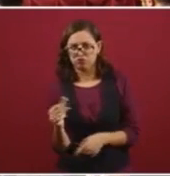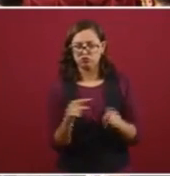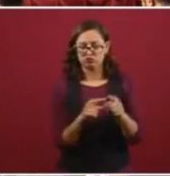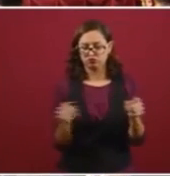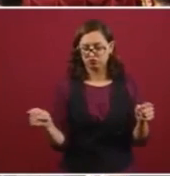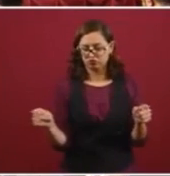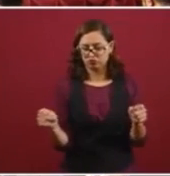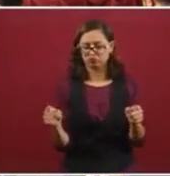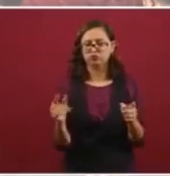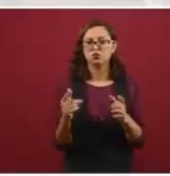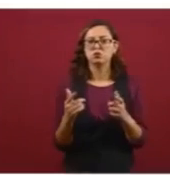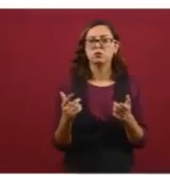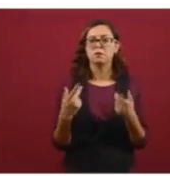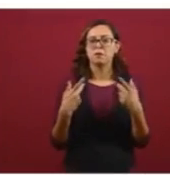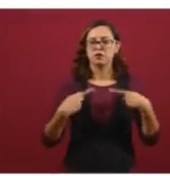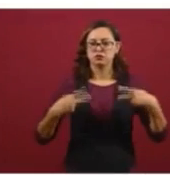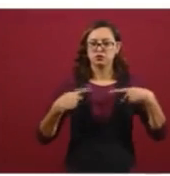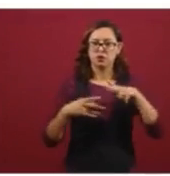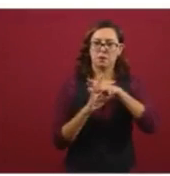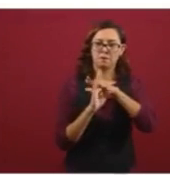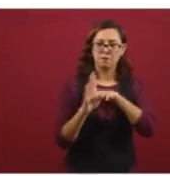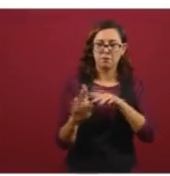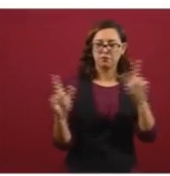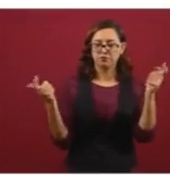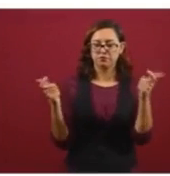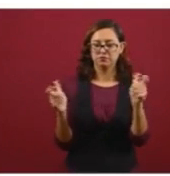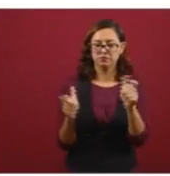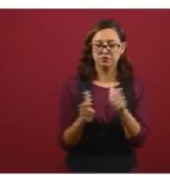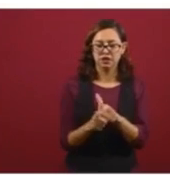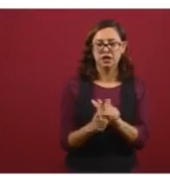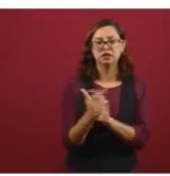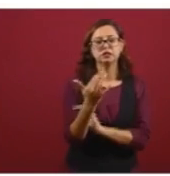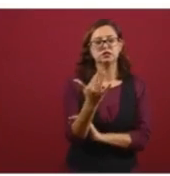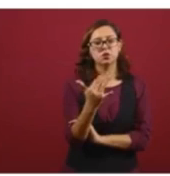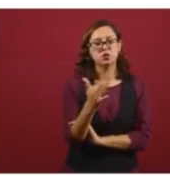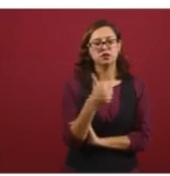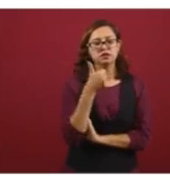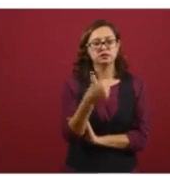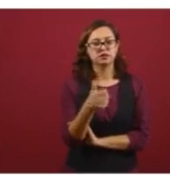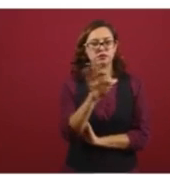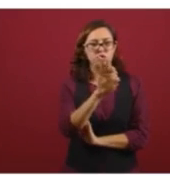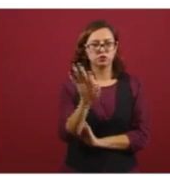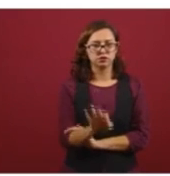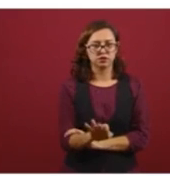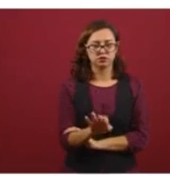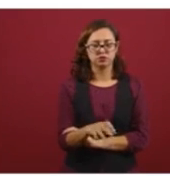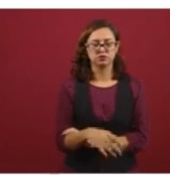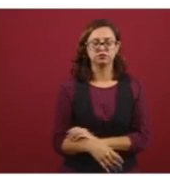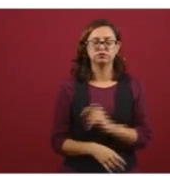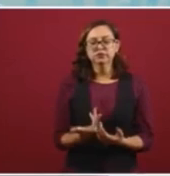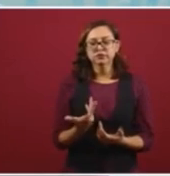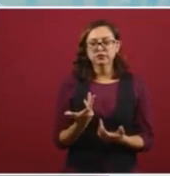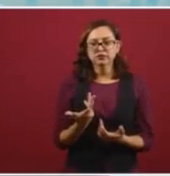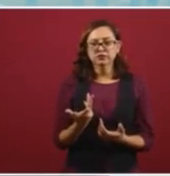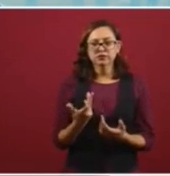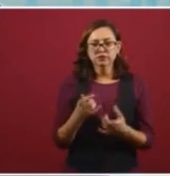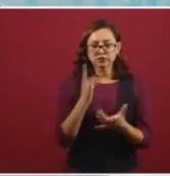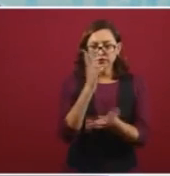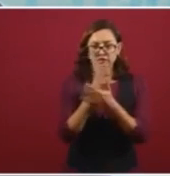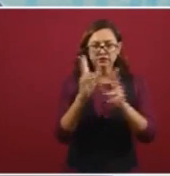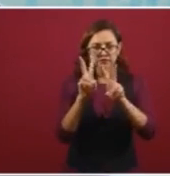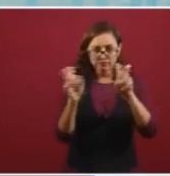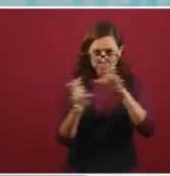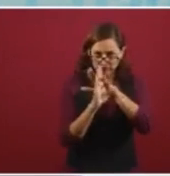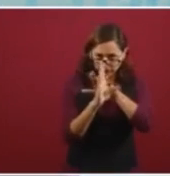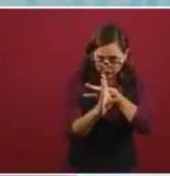esta mañana durante la conferencia de prensa del presidente Andrés Manuel López Obrador, el canciller Marcelo Ebrard señaló que derivado de las